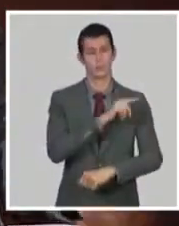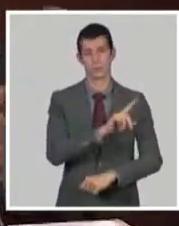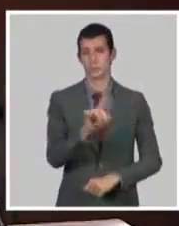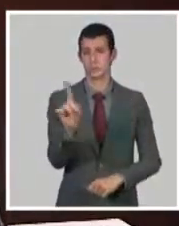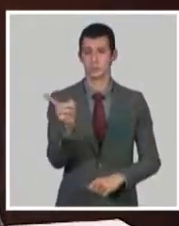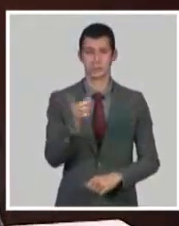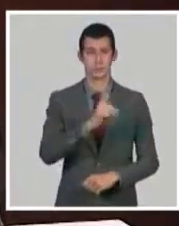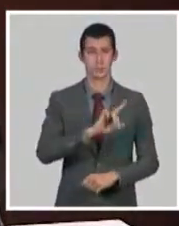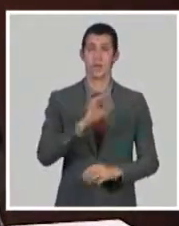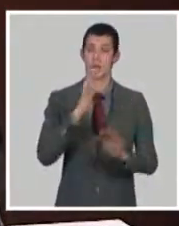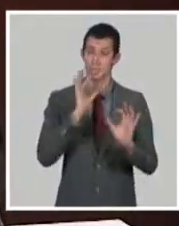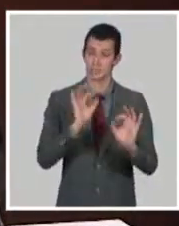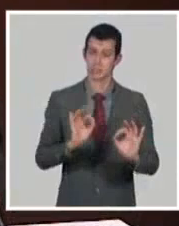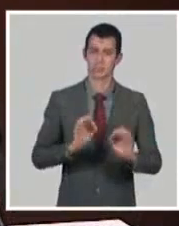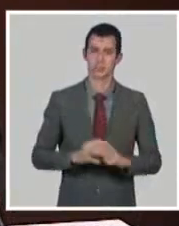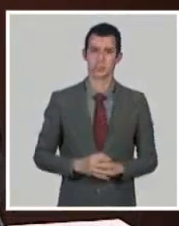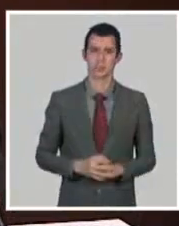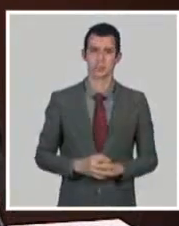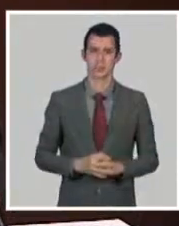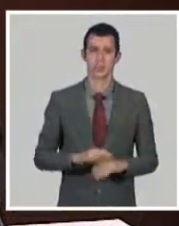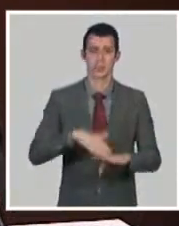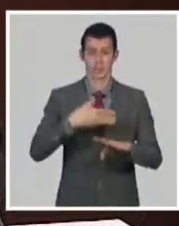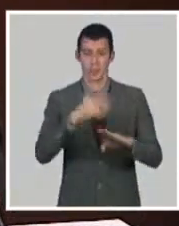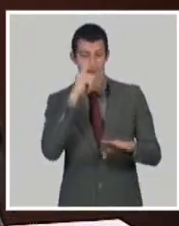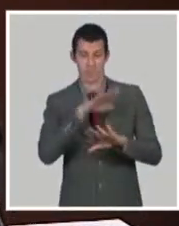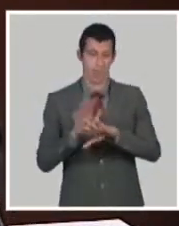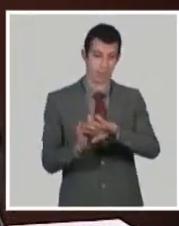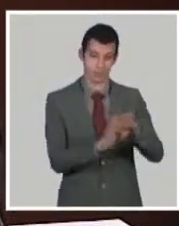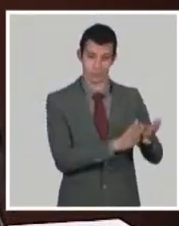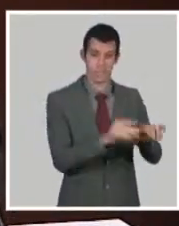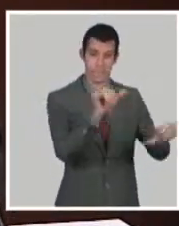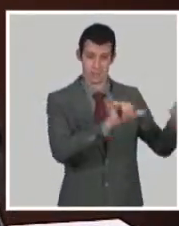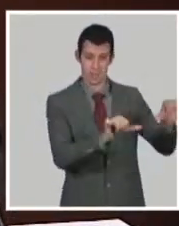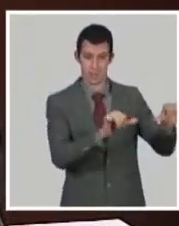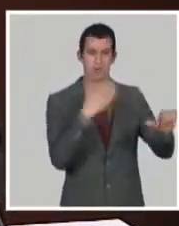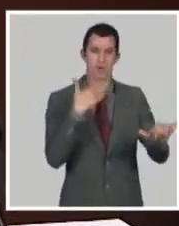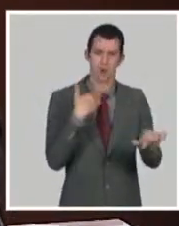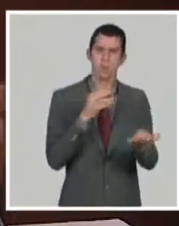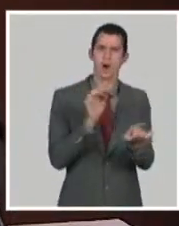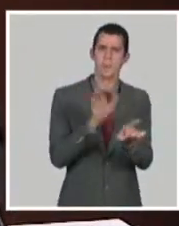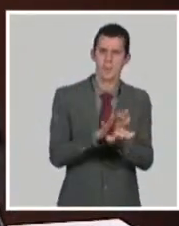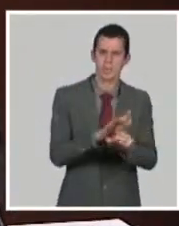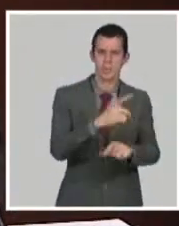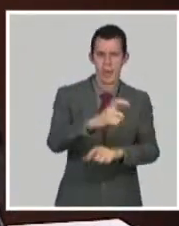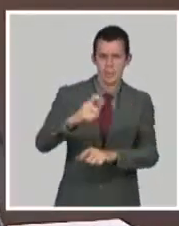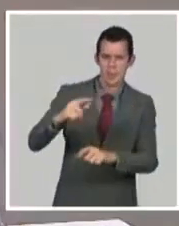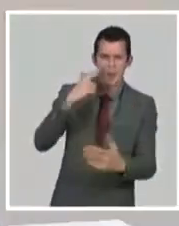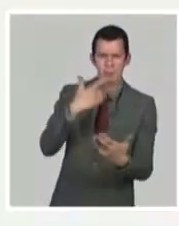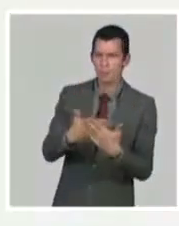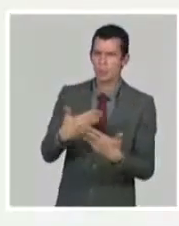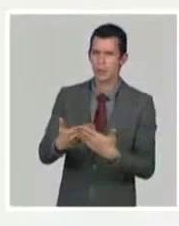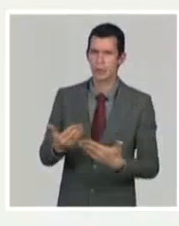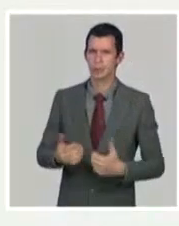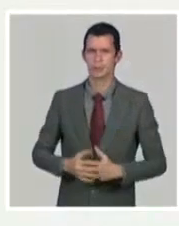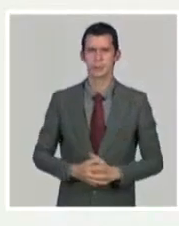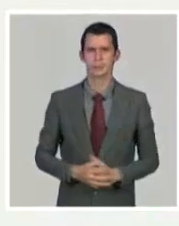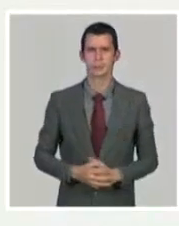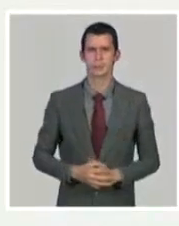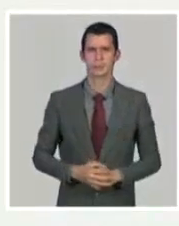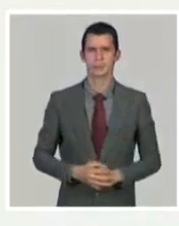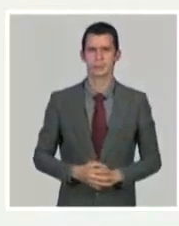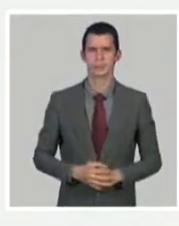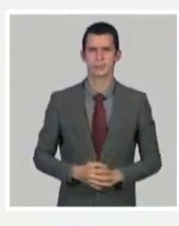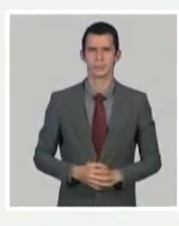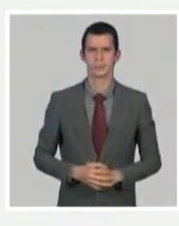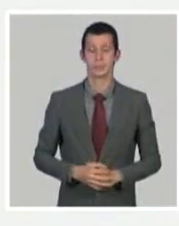la fase de despliegue vacunal en la población. La próxima, por favor. Y el